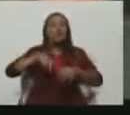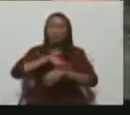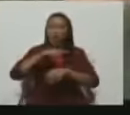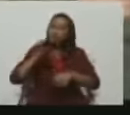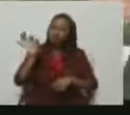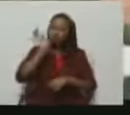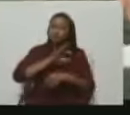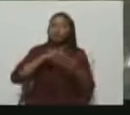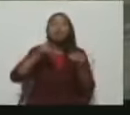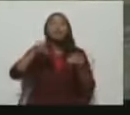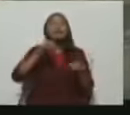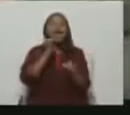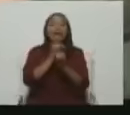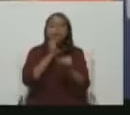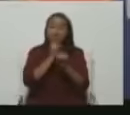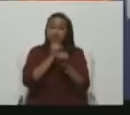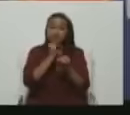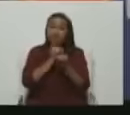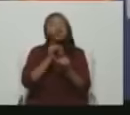sociales